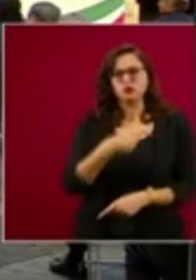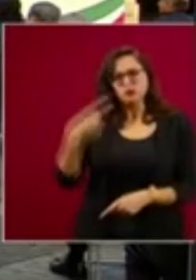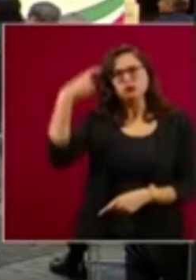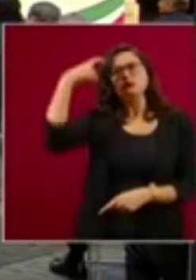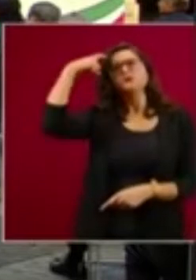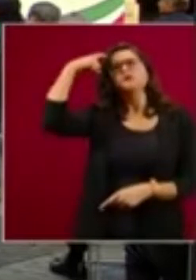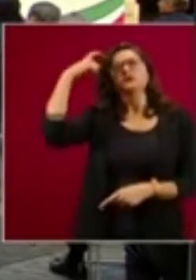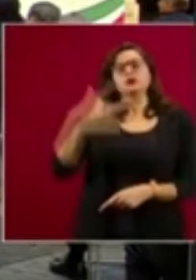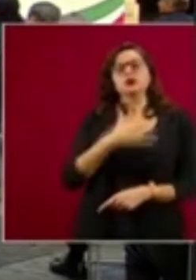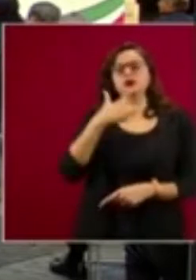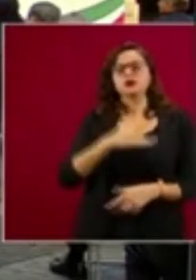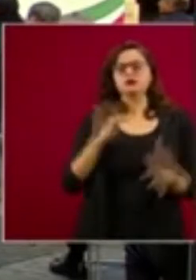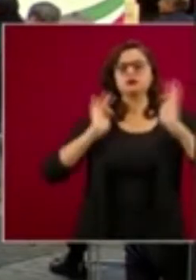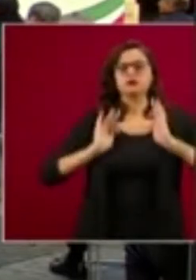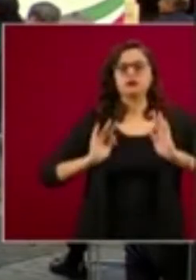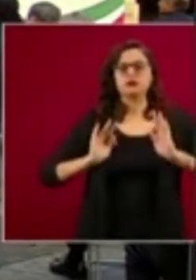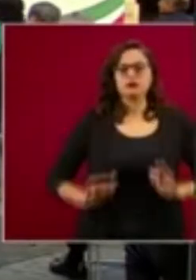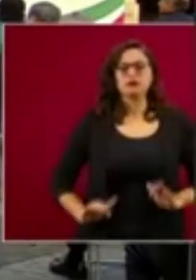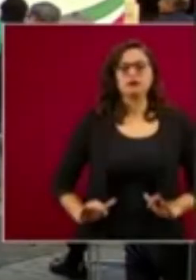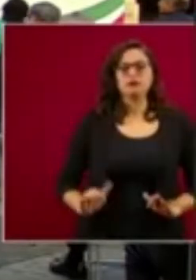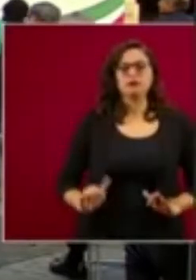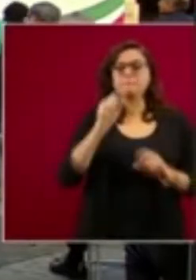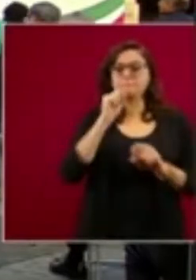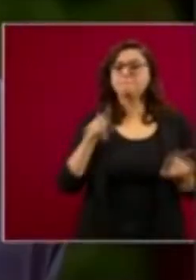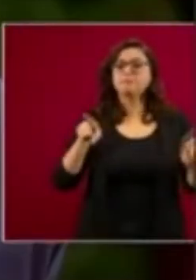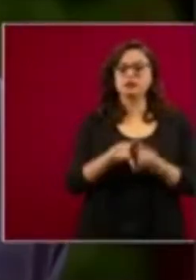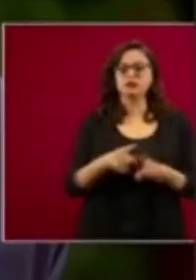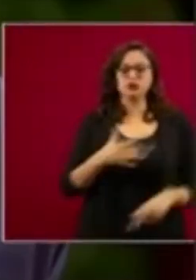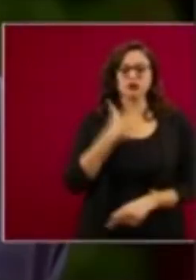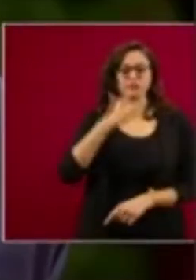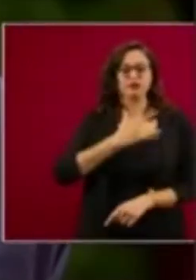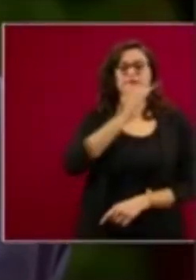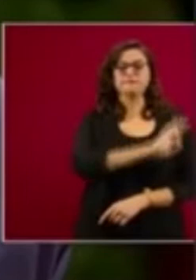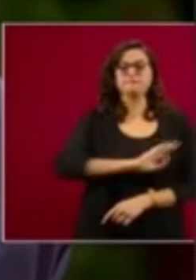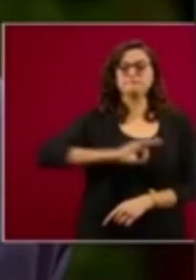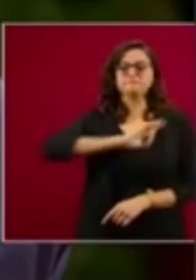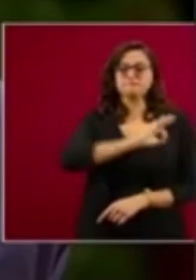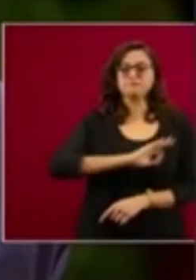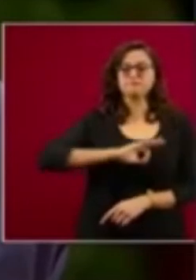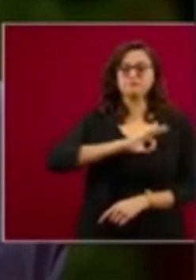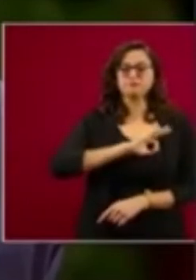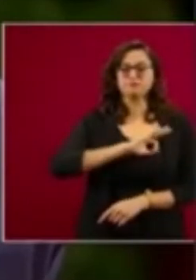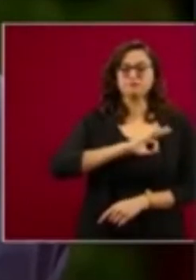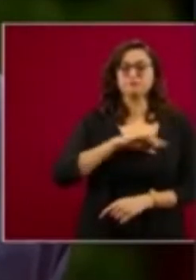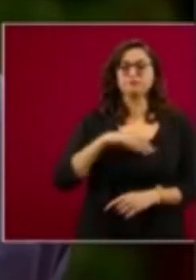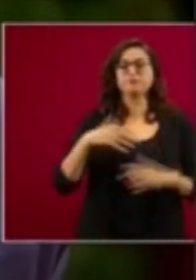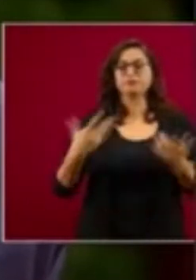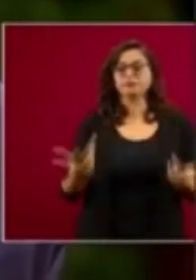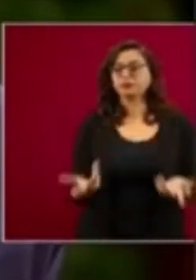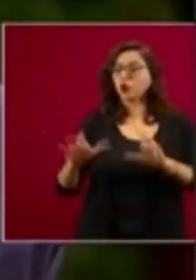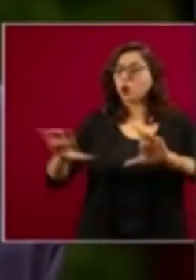si no tenemos resultados? El mensaje político no es rendición de cuentas, no